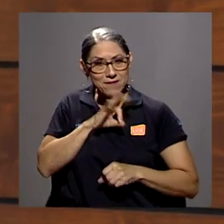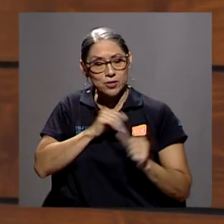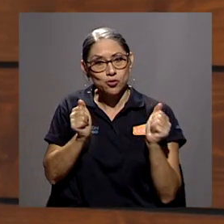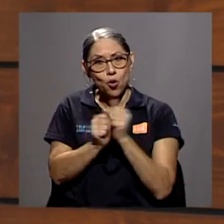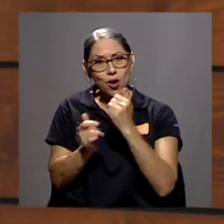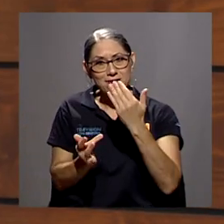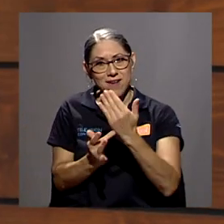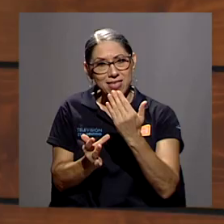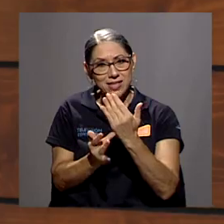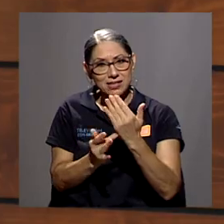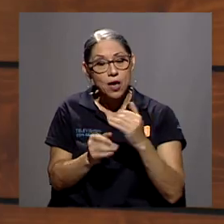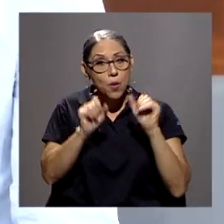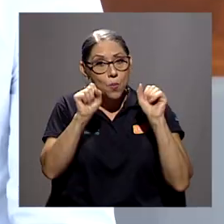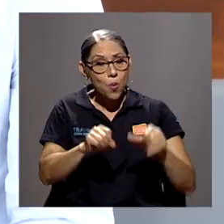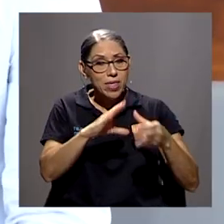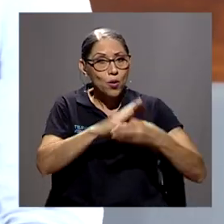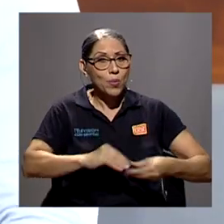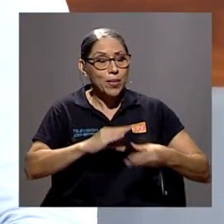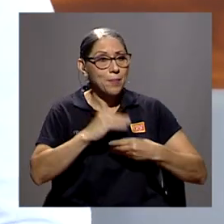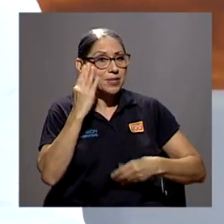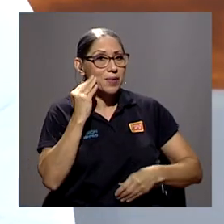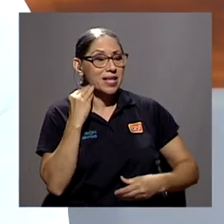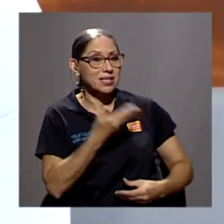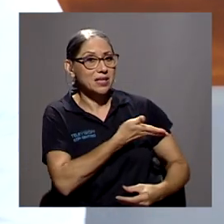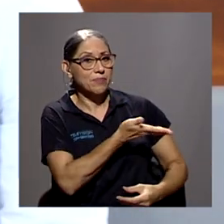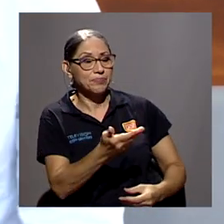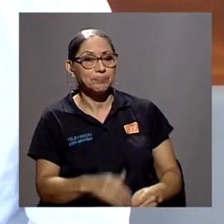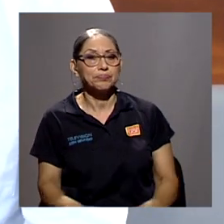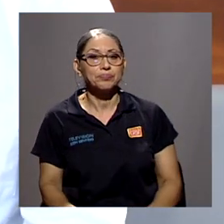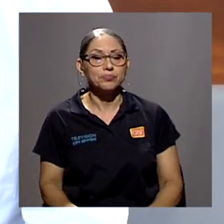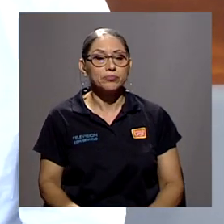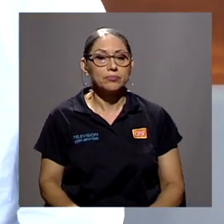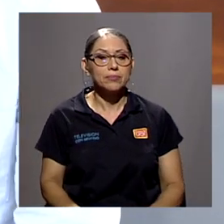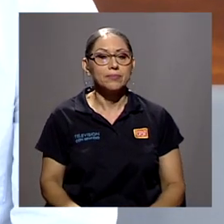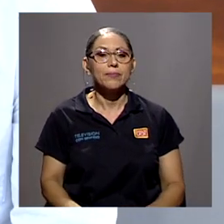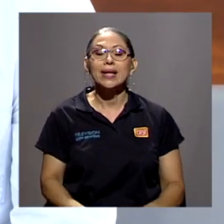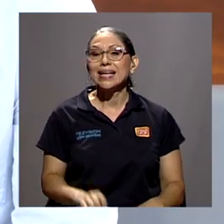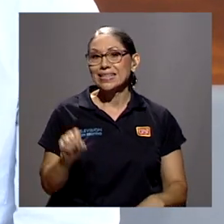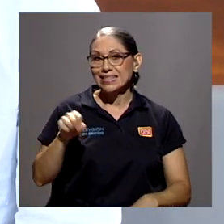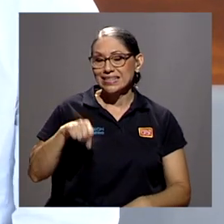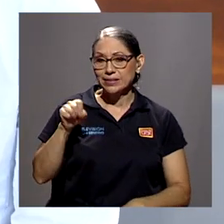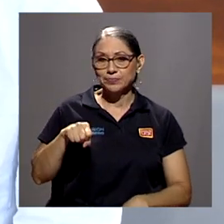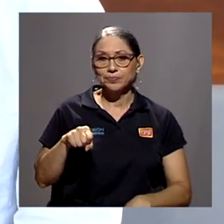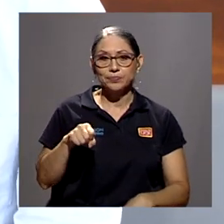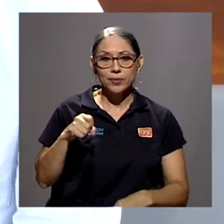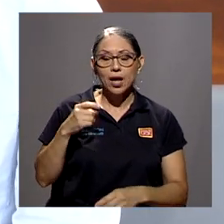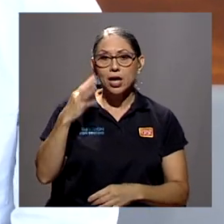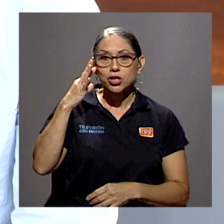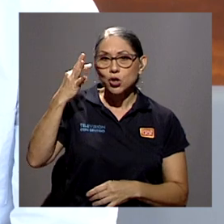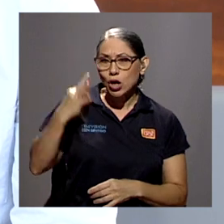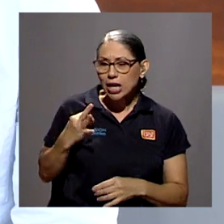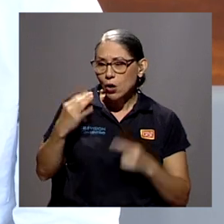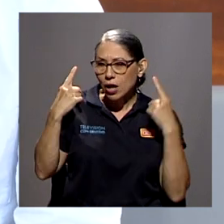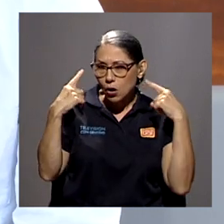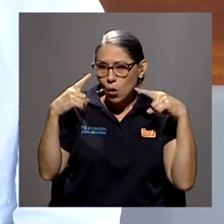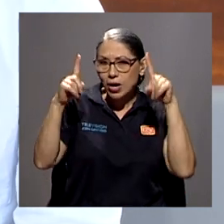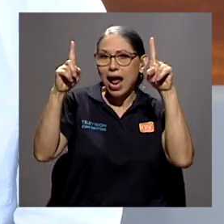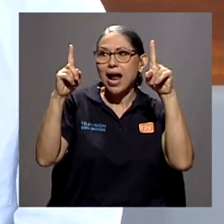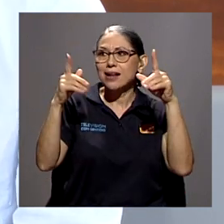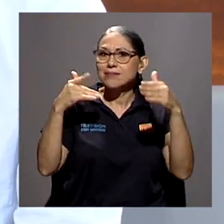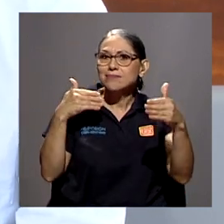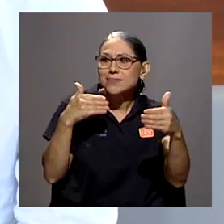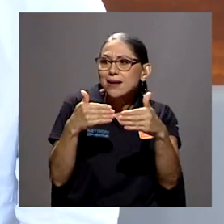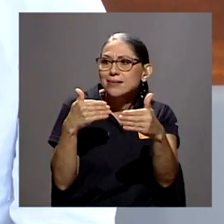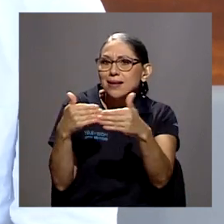experiencia desde sus juventudes sí creo que bueno definitivamente está lograr esta cercanía con el público que la gente